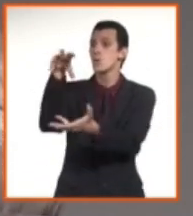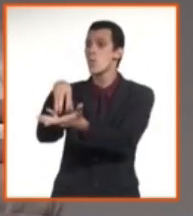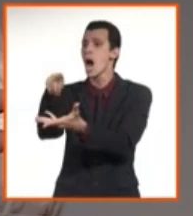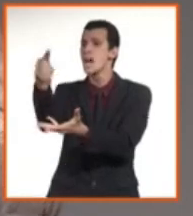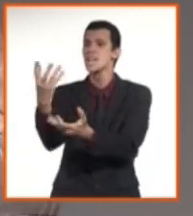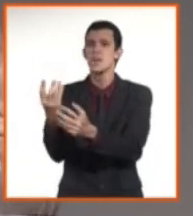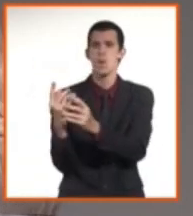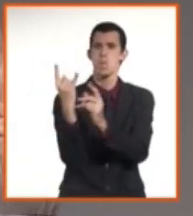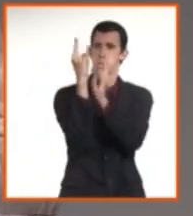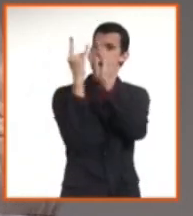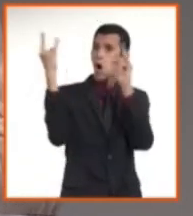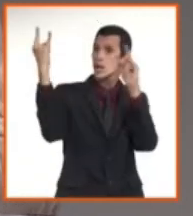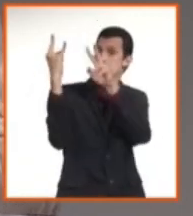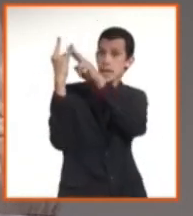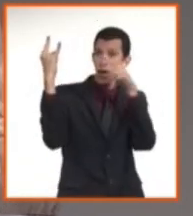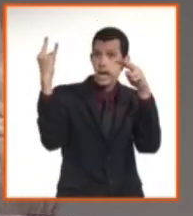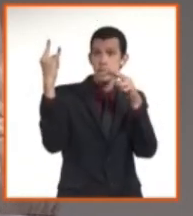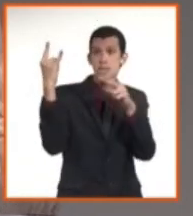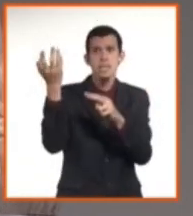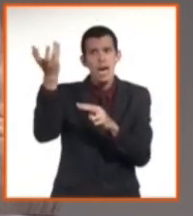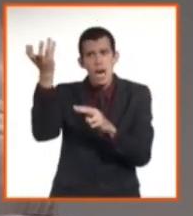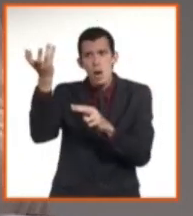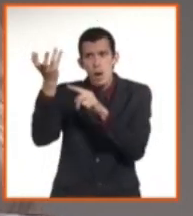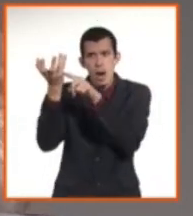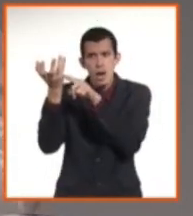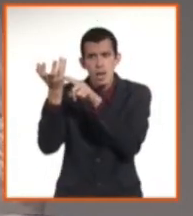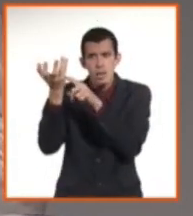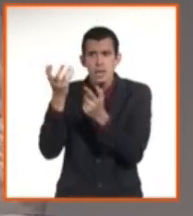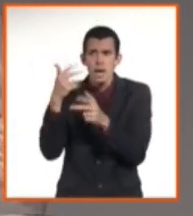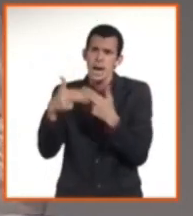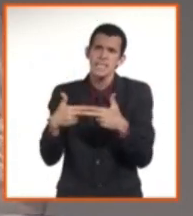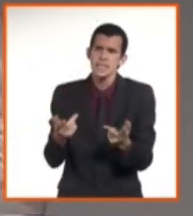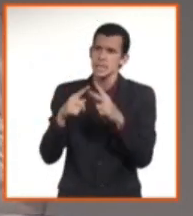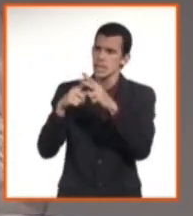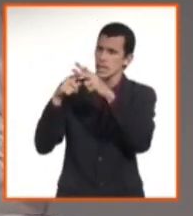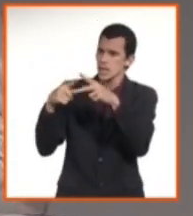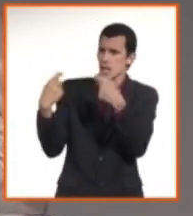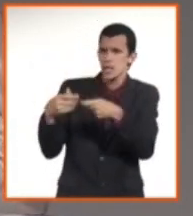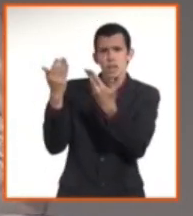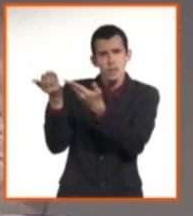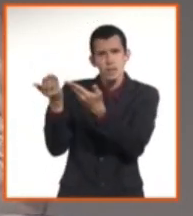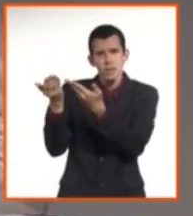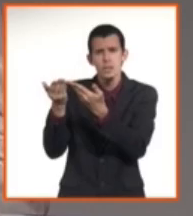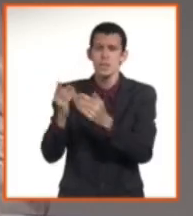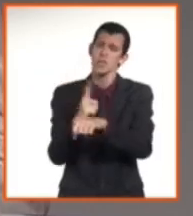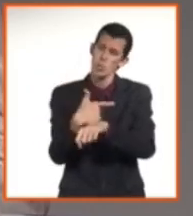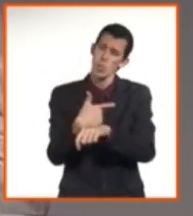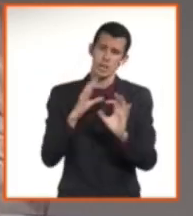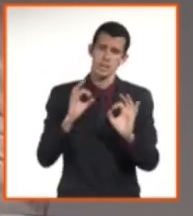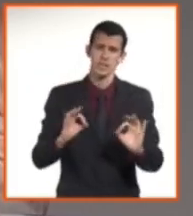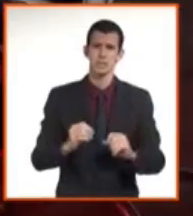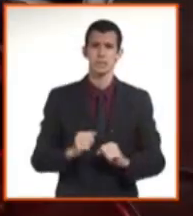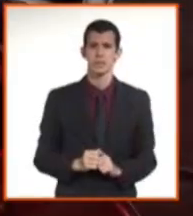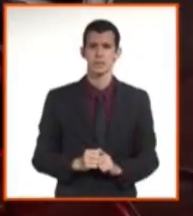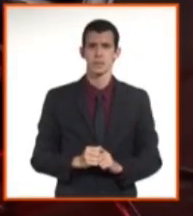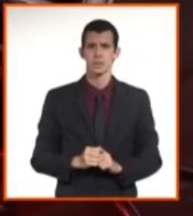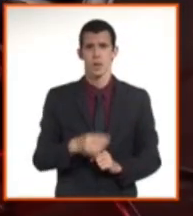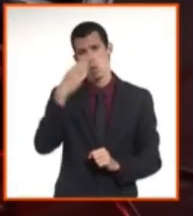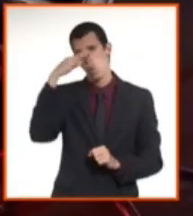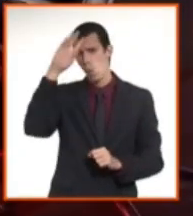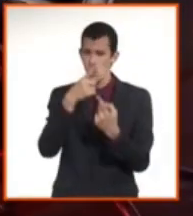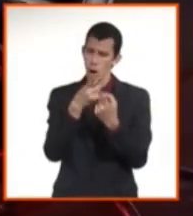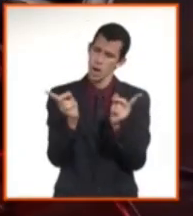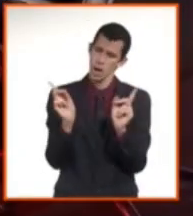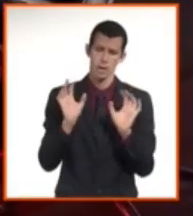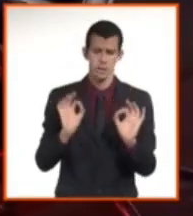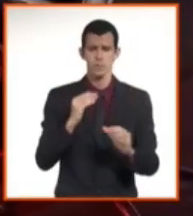la afectación es mayor y valga la redundancia. Y esas son las cosas fundamentales, Randy, que provocan hoy día esa situación. Creo que ahí, como usted decía, la comunicación